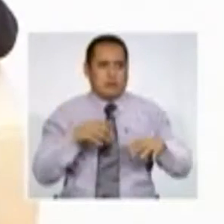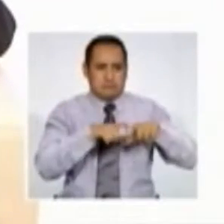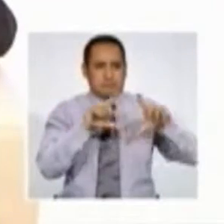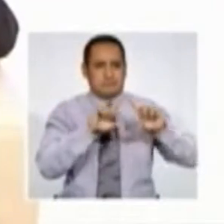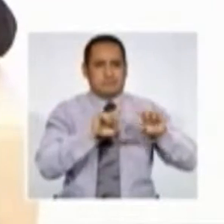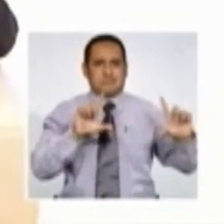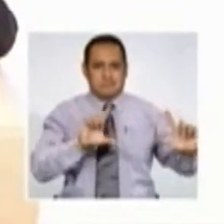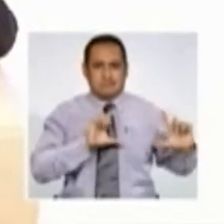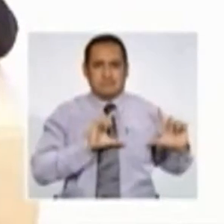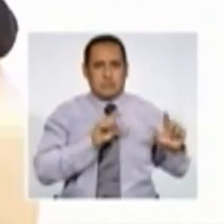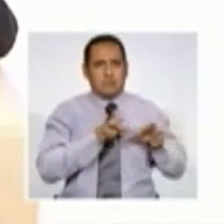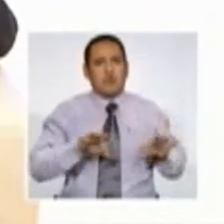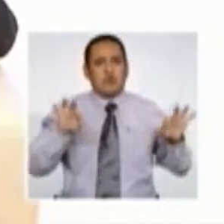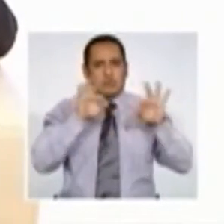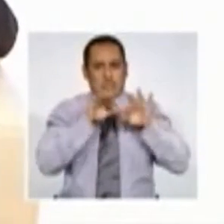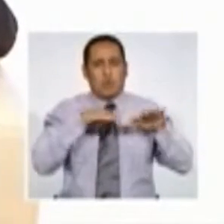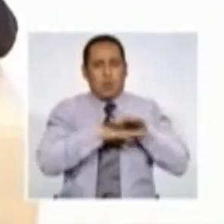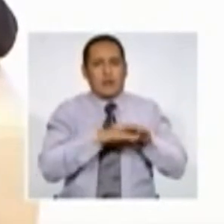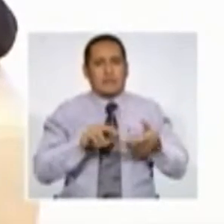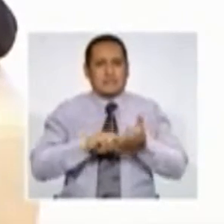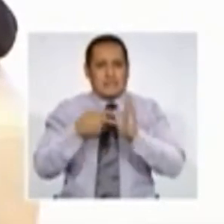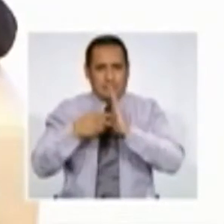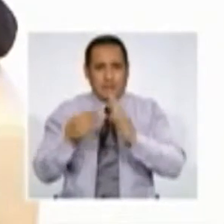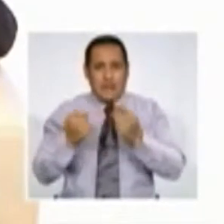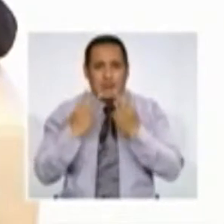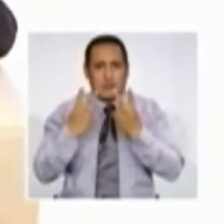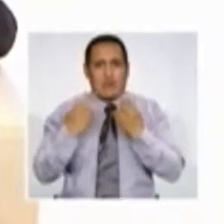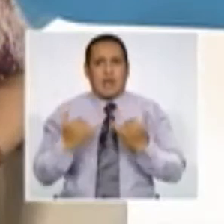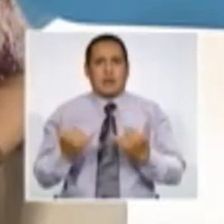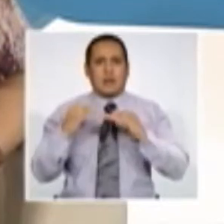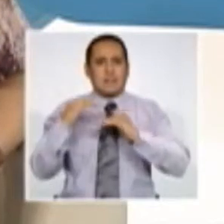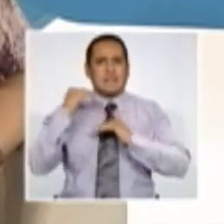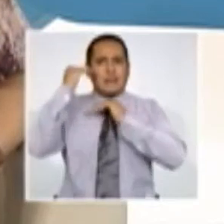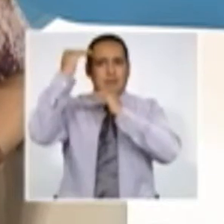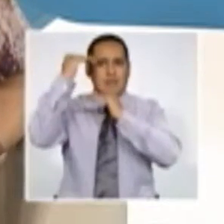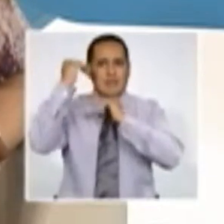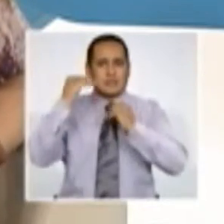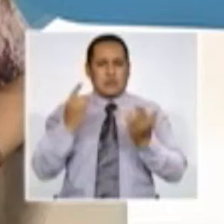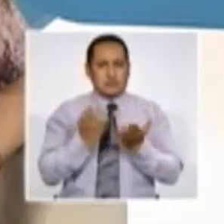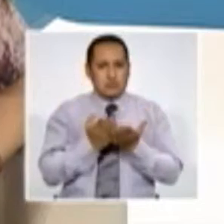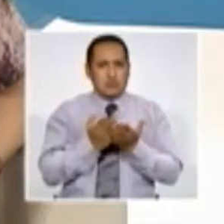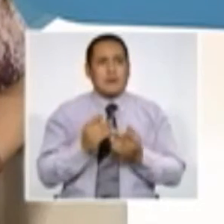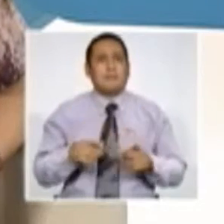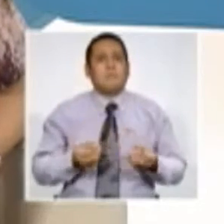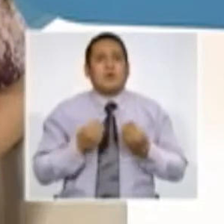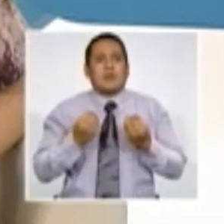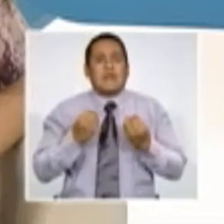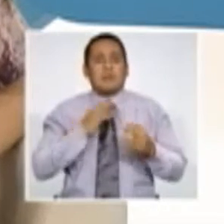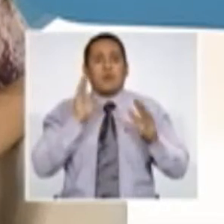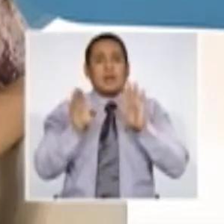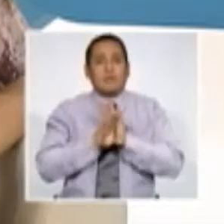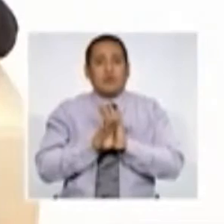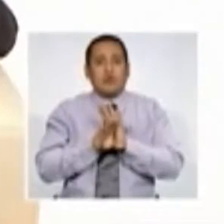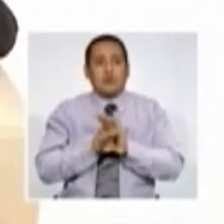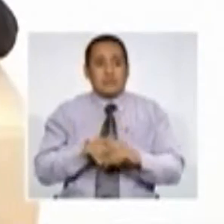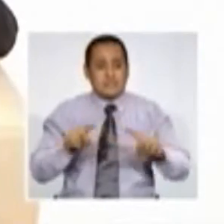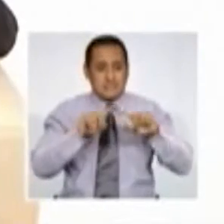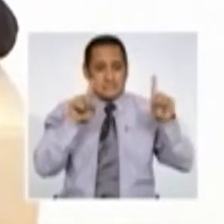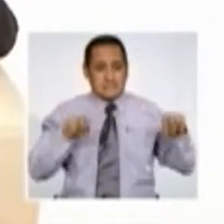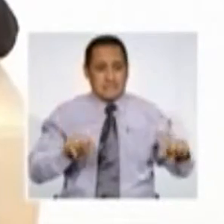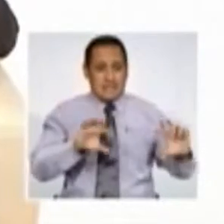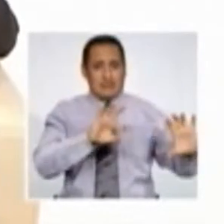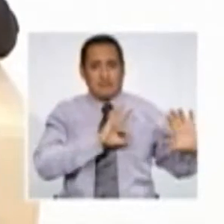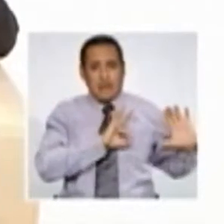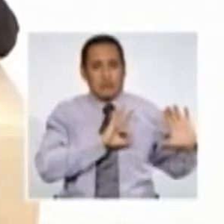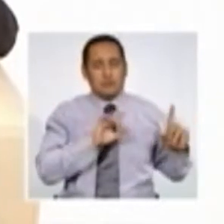suficientemente fuerte como para, digamos, persuadir a los padres a que paguen la pensión. Sobre todo cuando se trata de niveles superiores, ¿no? No, y sobre todo porque